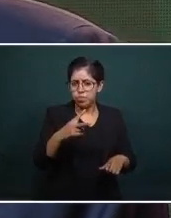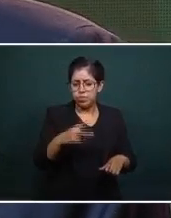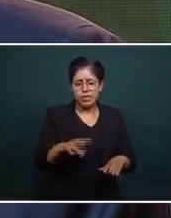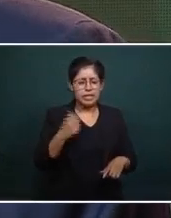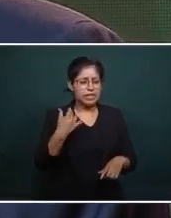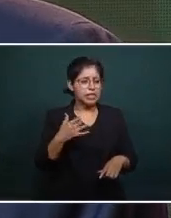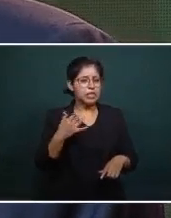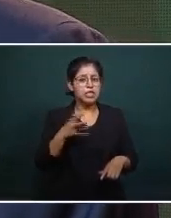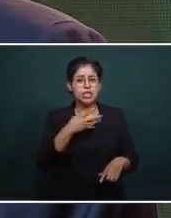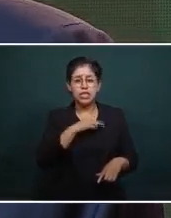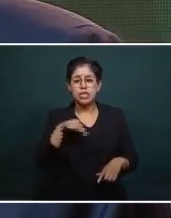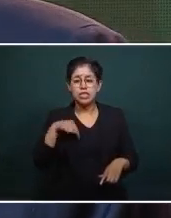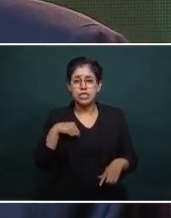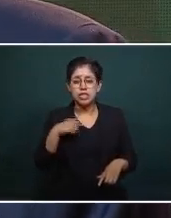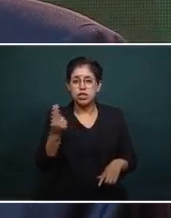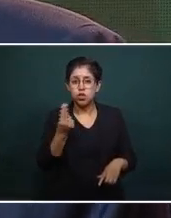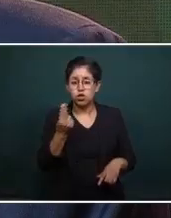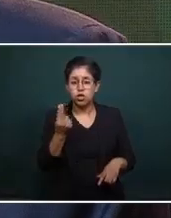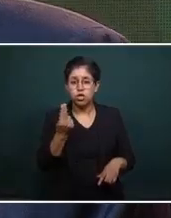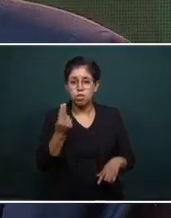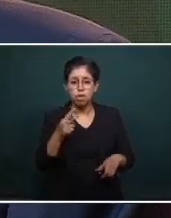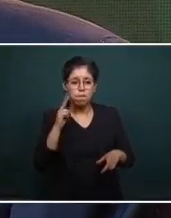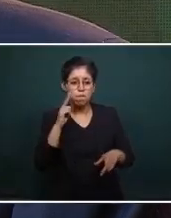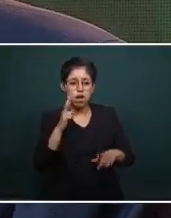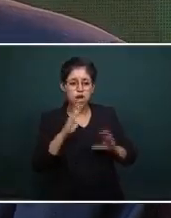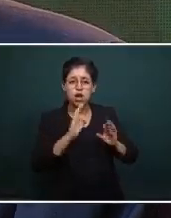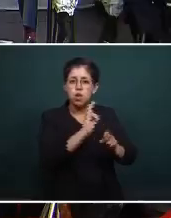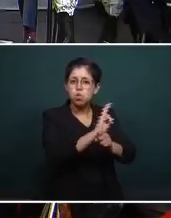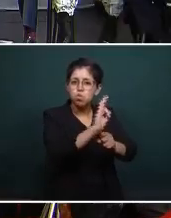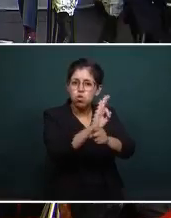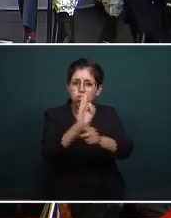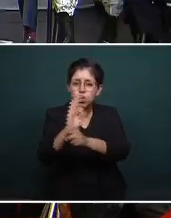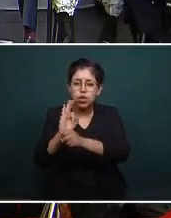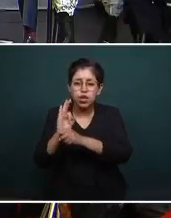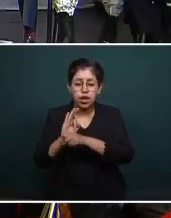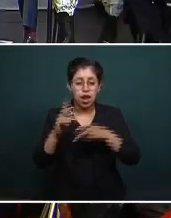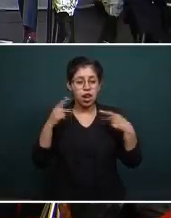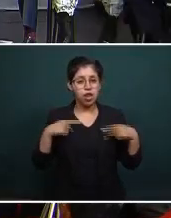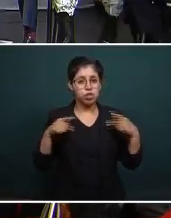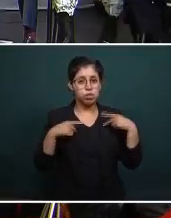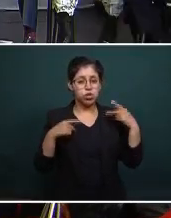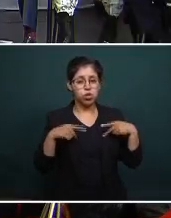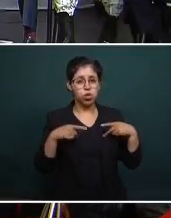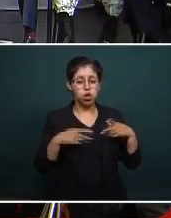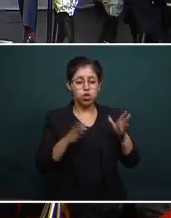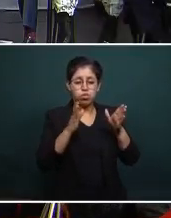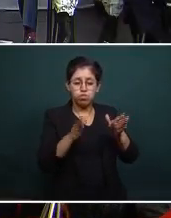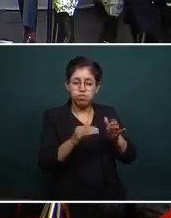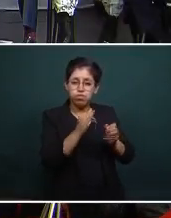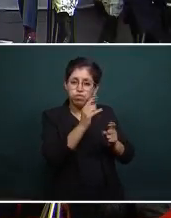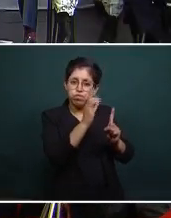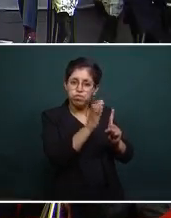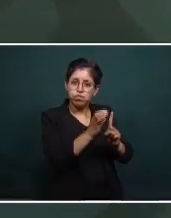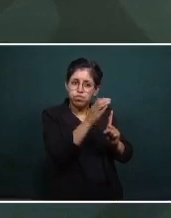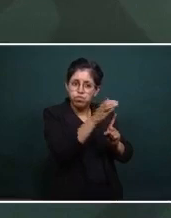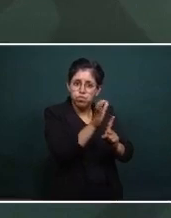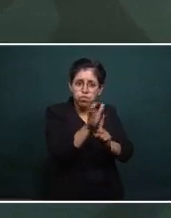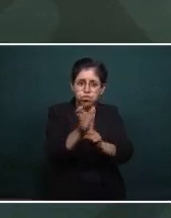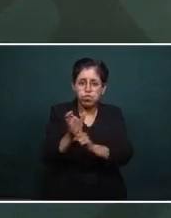pública, la protección a los ciudadanos. Ahora ya se puede